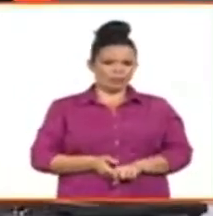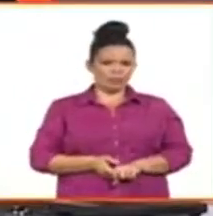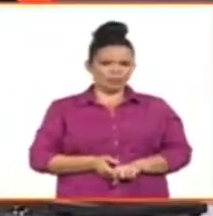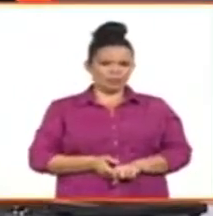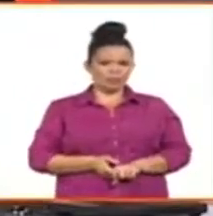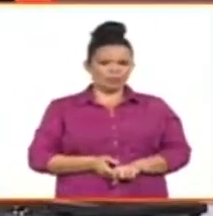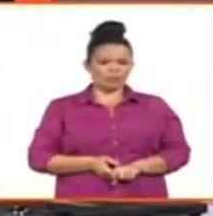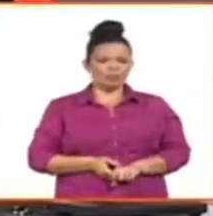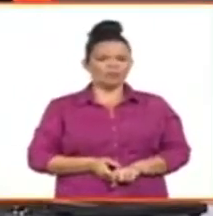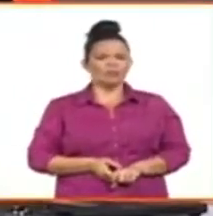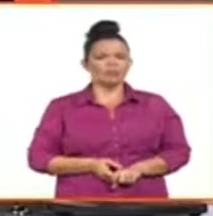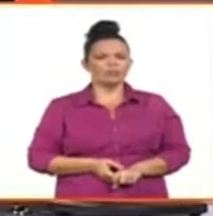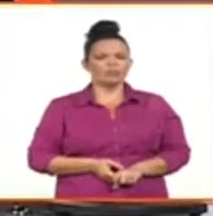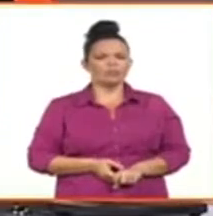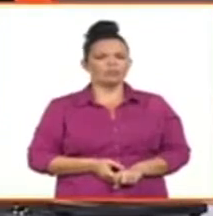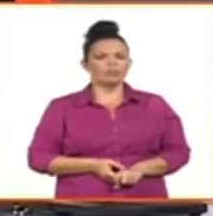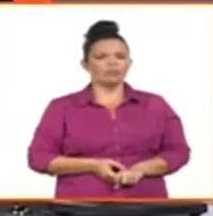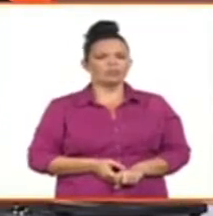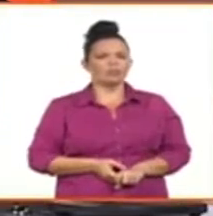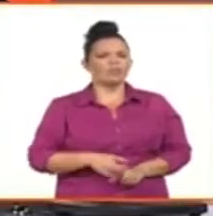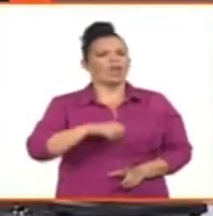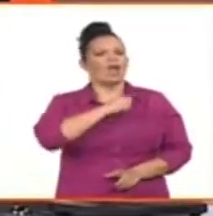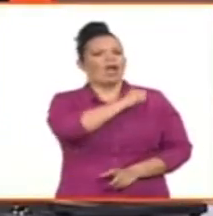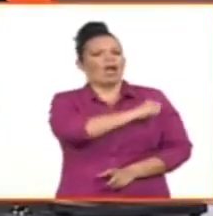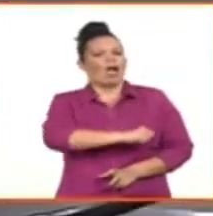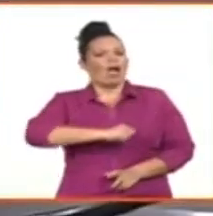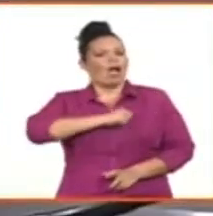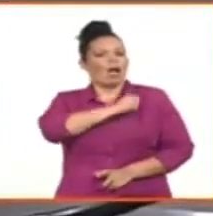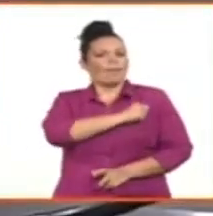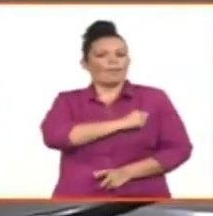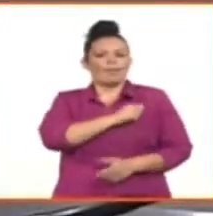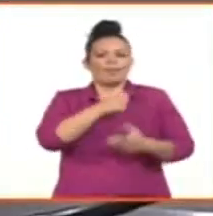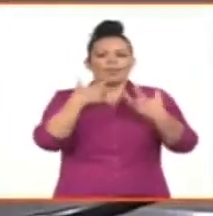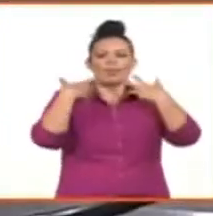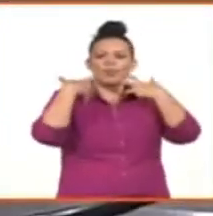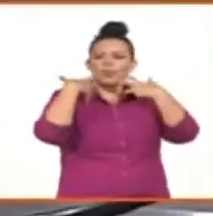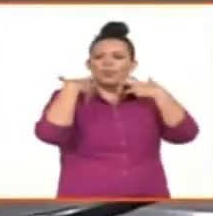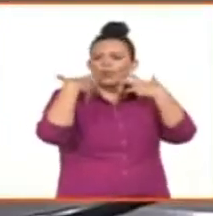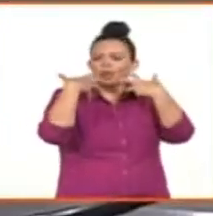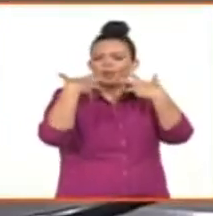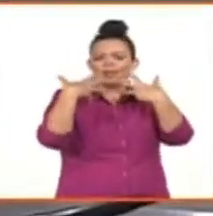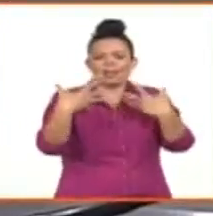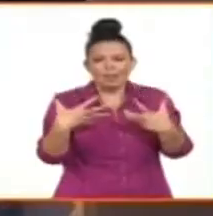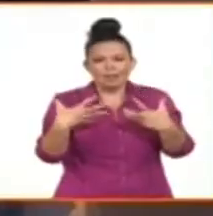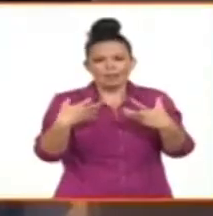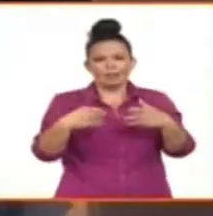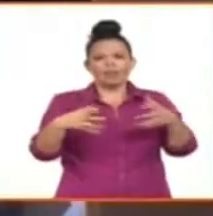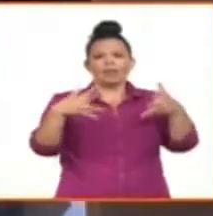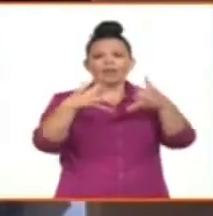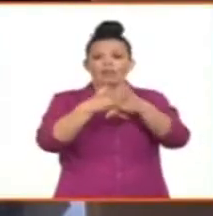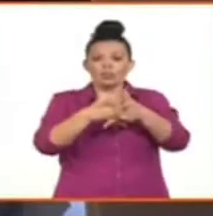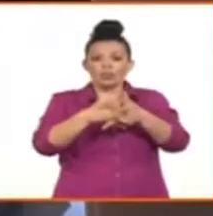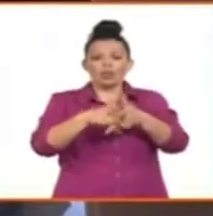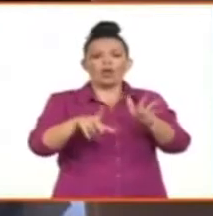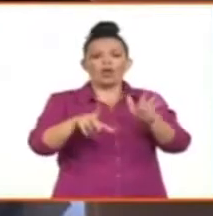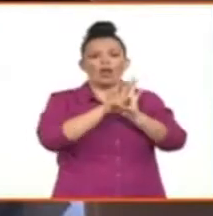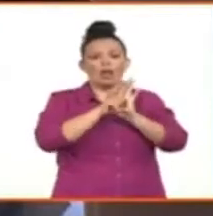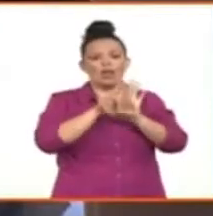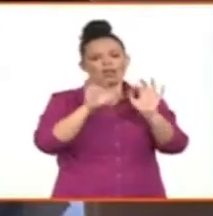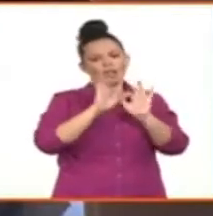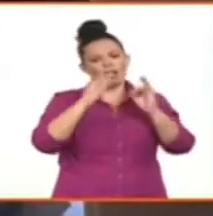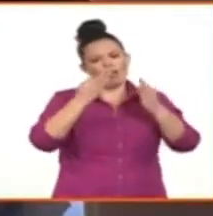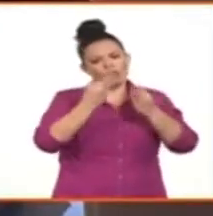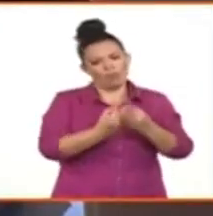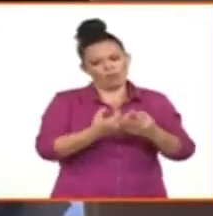dicho que el amor es el centro de todos estos cambios que se quiere introducir en el Código de la Familia. Y realmente es uno de los elementos